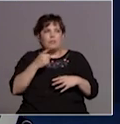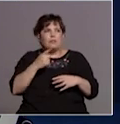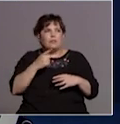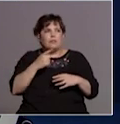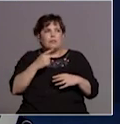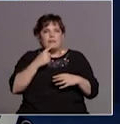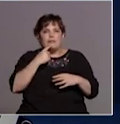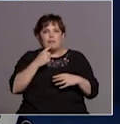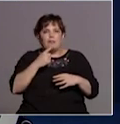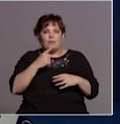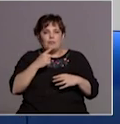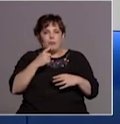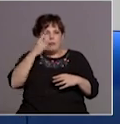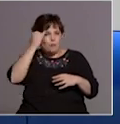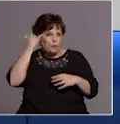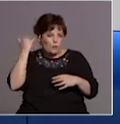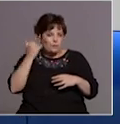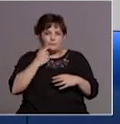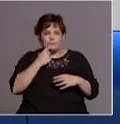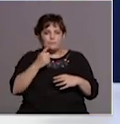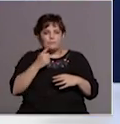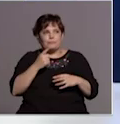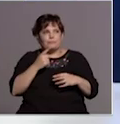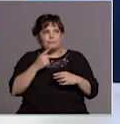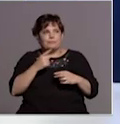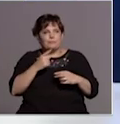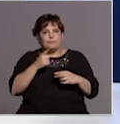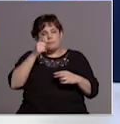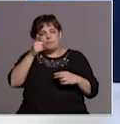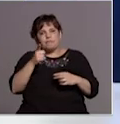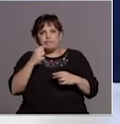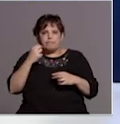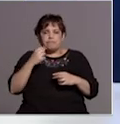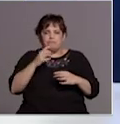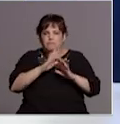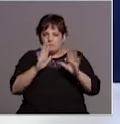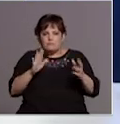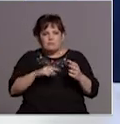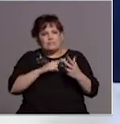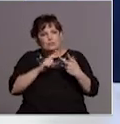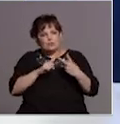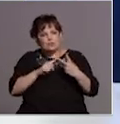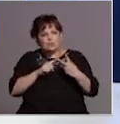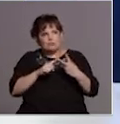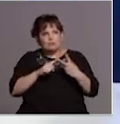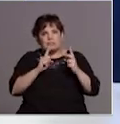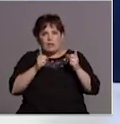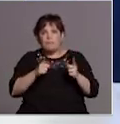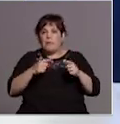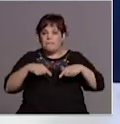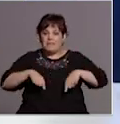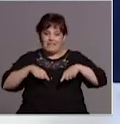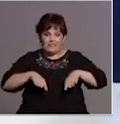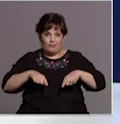viento pero muy rubio sí sí y luego bueno que fue también ministro